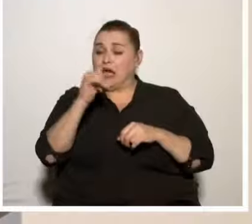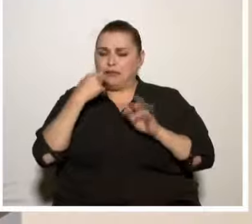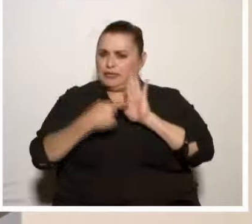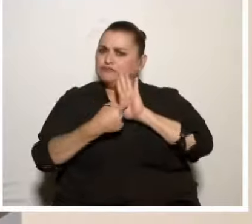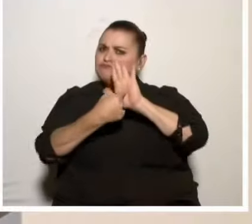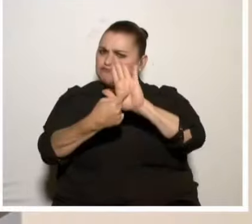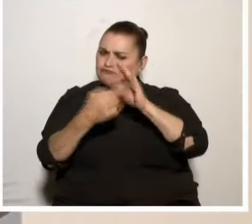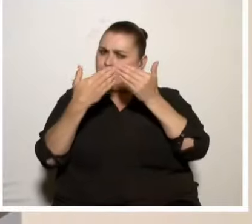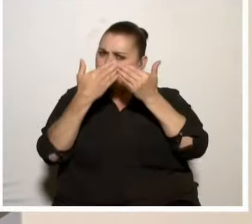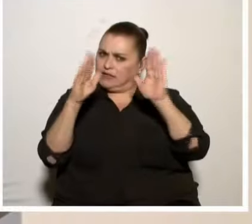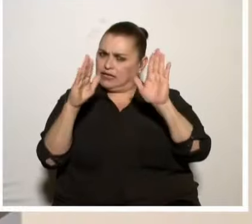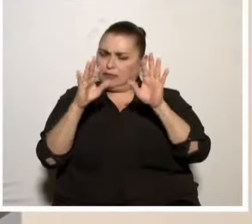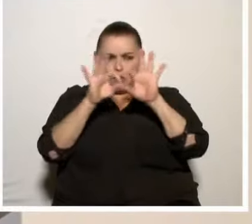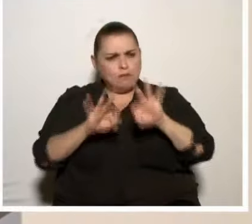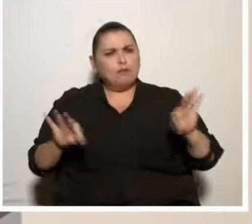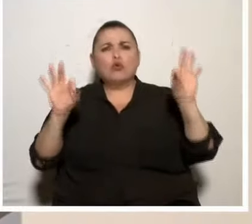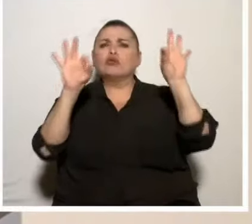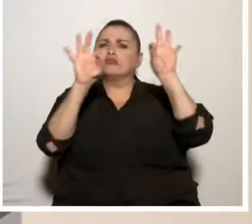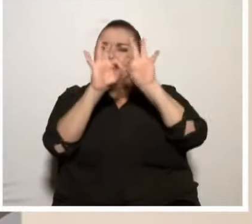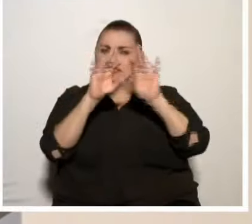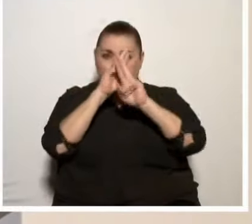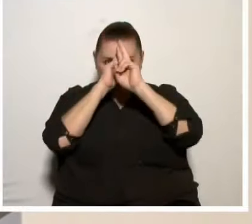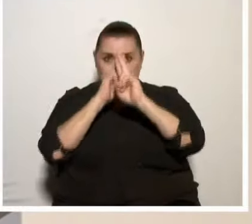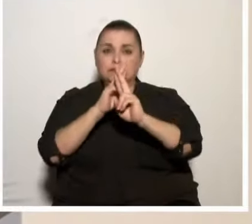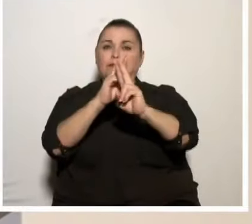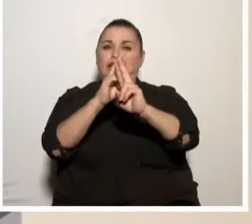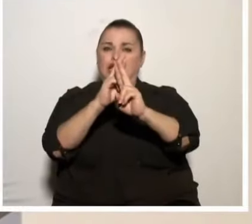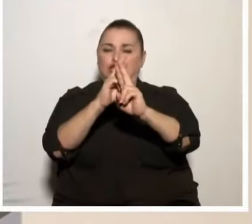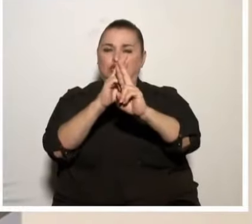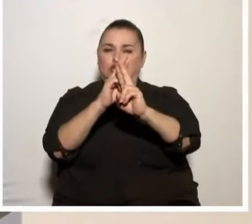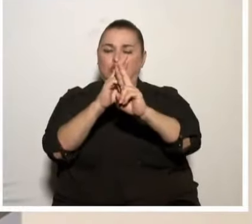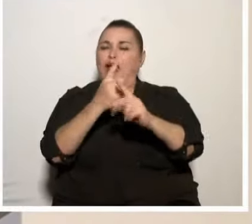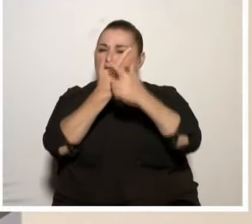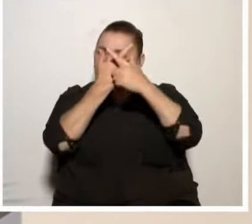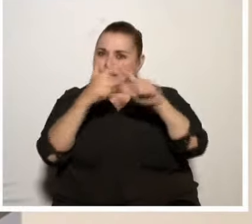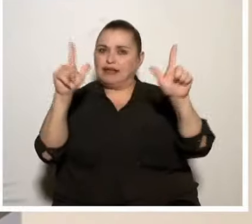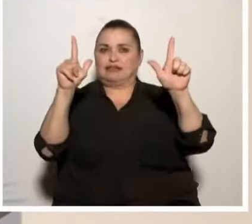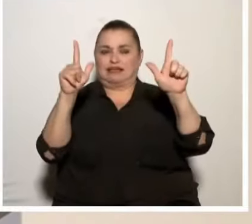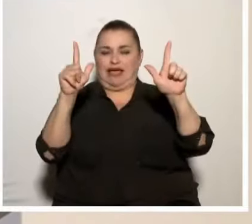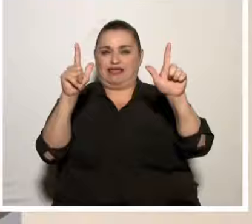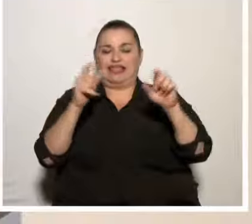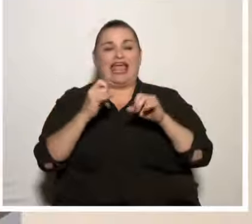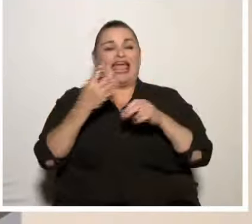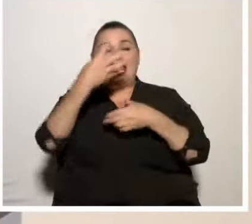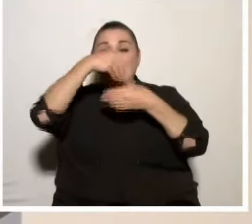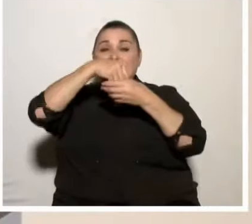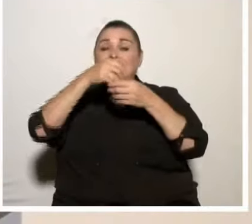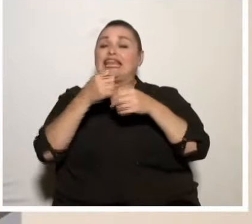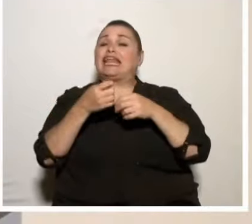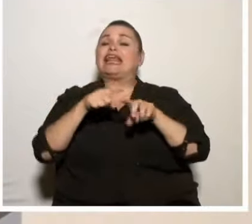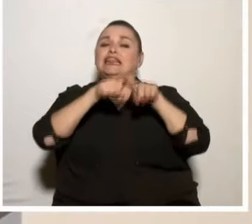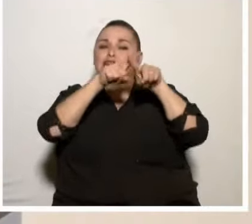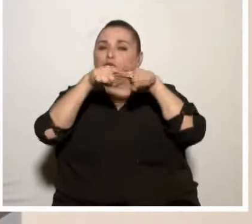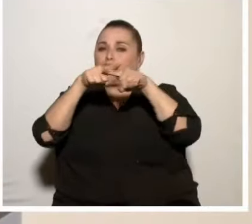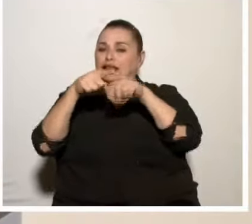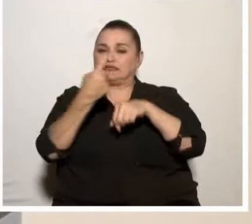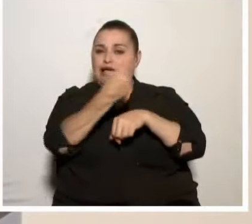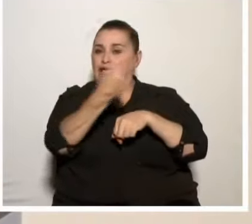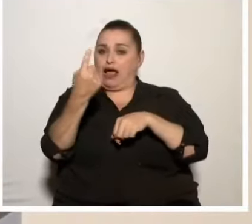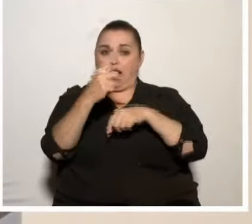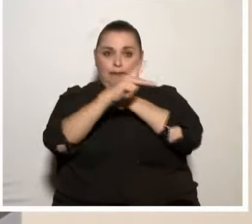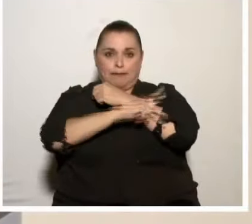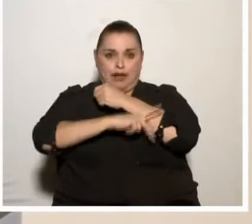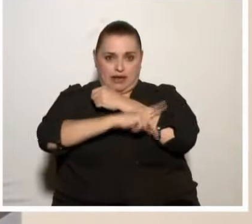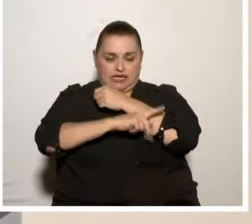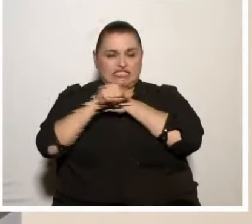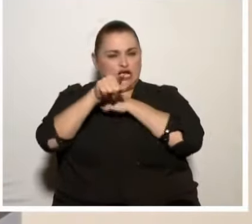señalado abiertamente la importancia del respeto a la soberanía y a la interdependencia de cada uno de los